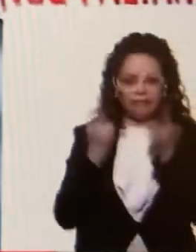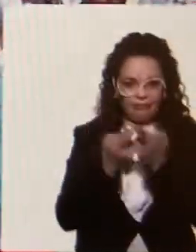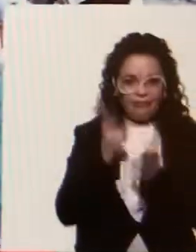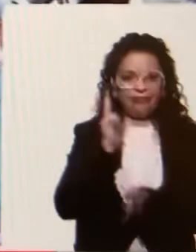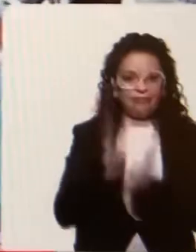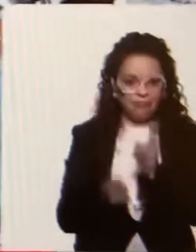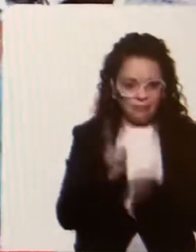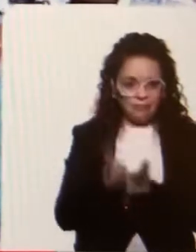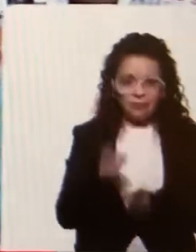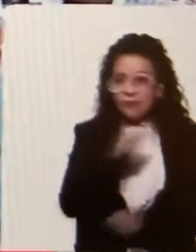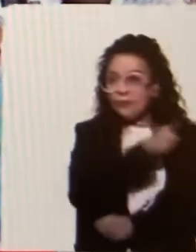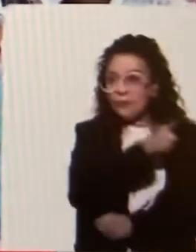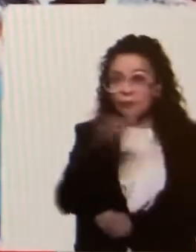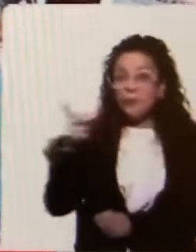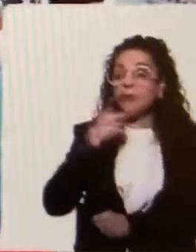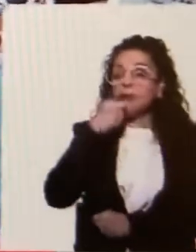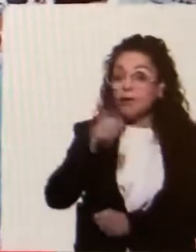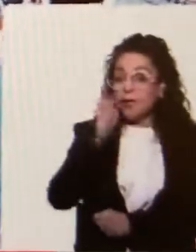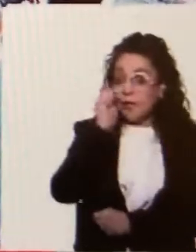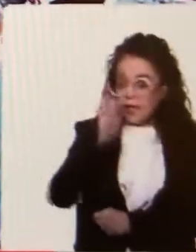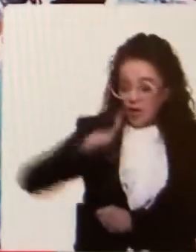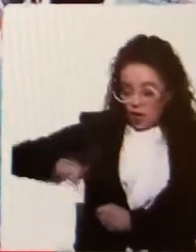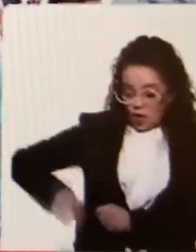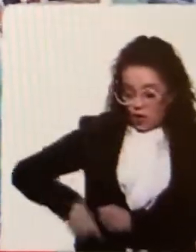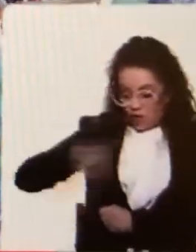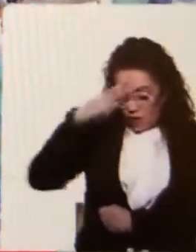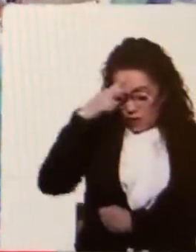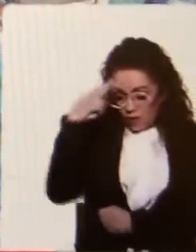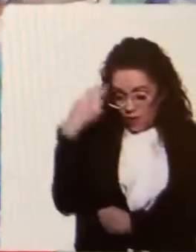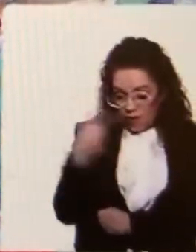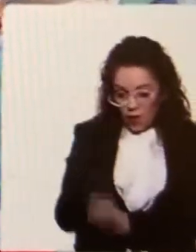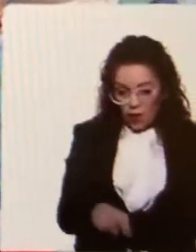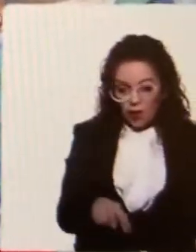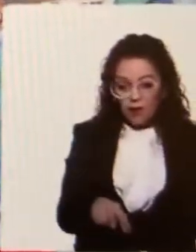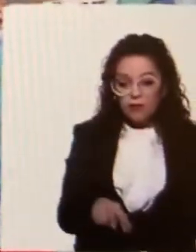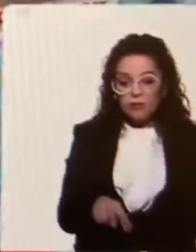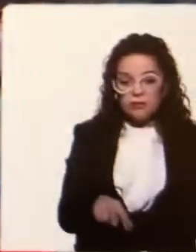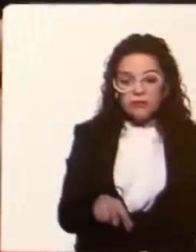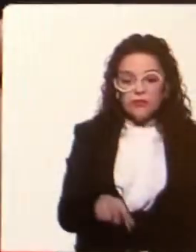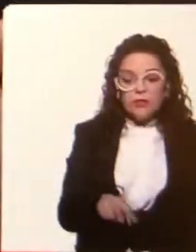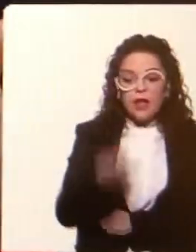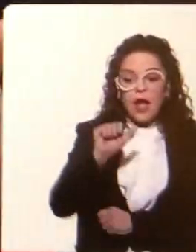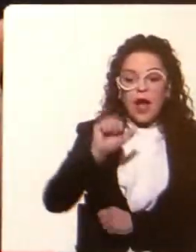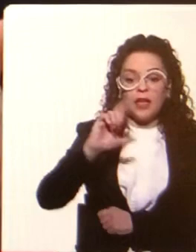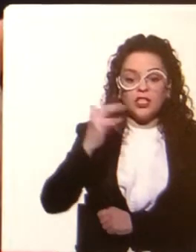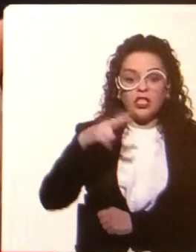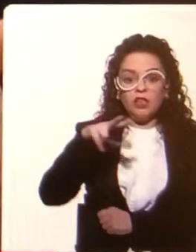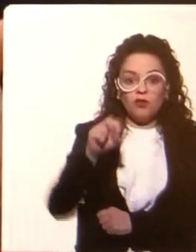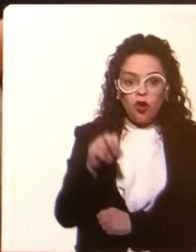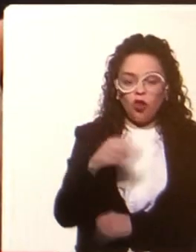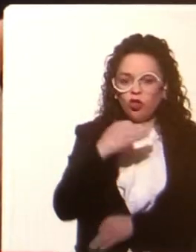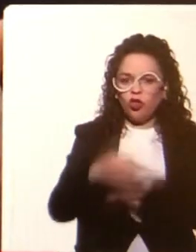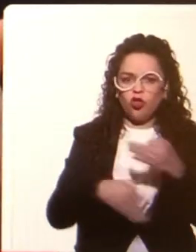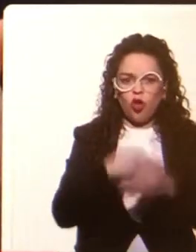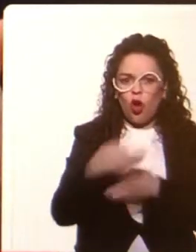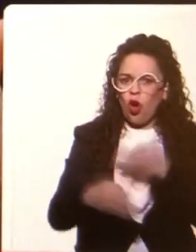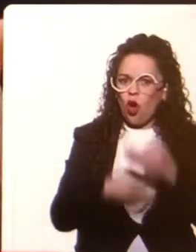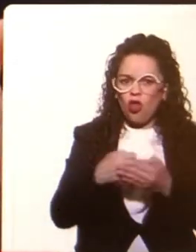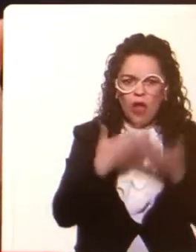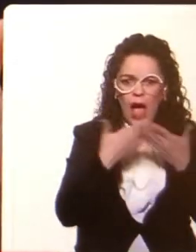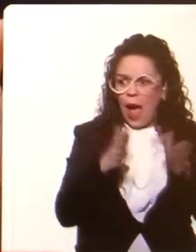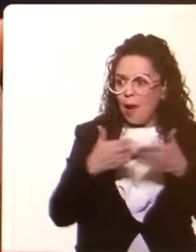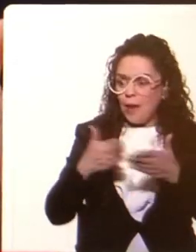a los papás de los muchachos a los abogados de los muchachos y ahora Aunque parezca